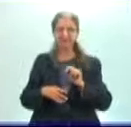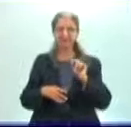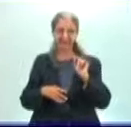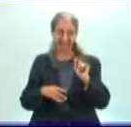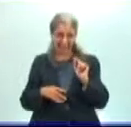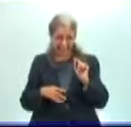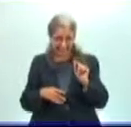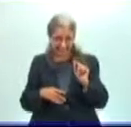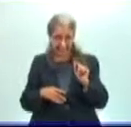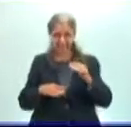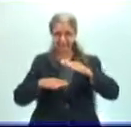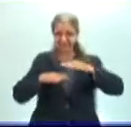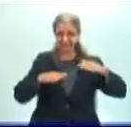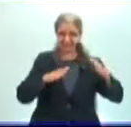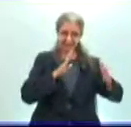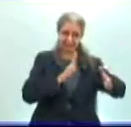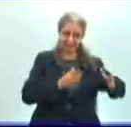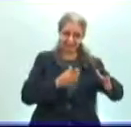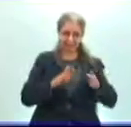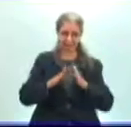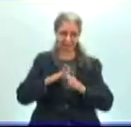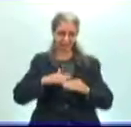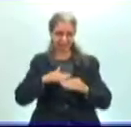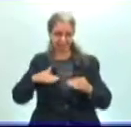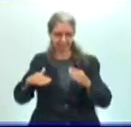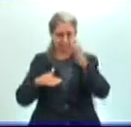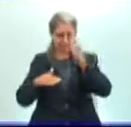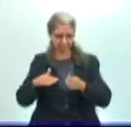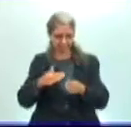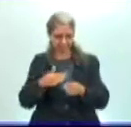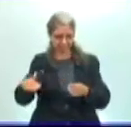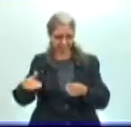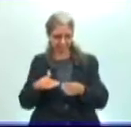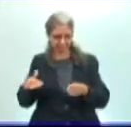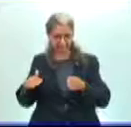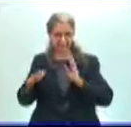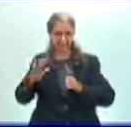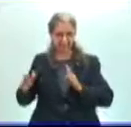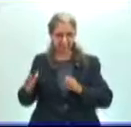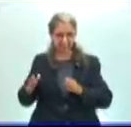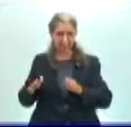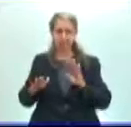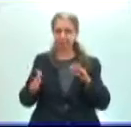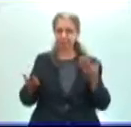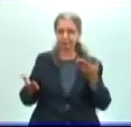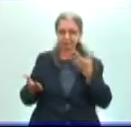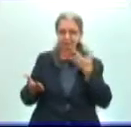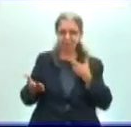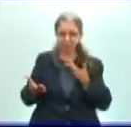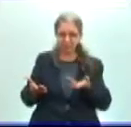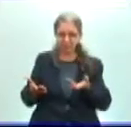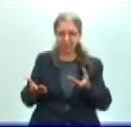segmentos sobre la hipotenusa. Nosotros le llamamos a estos segmentos